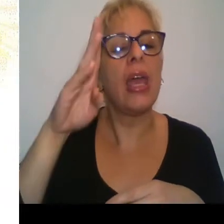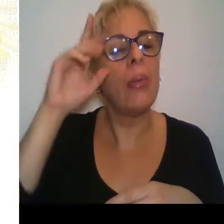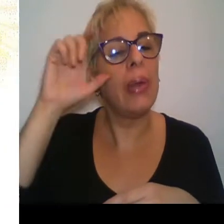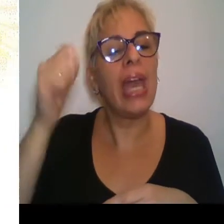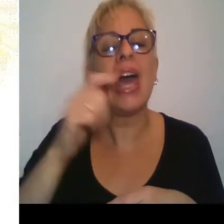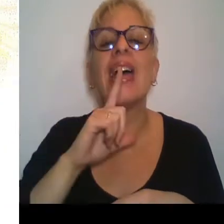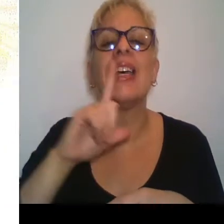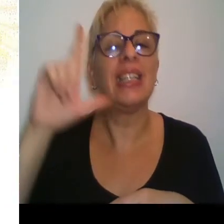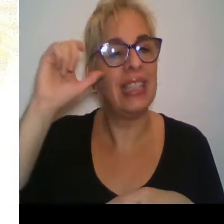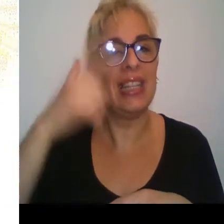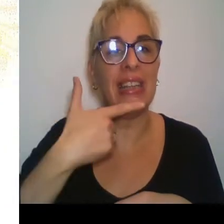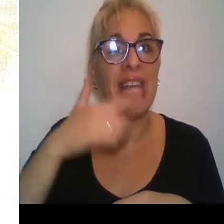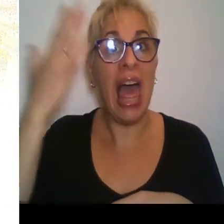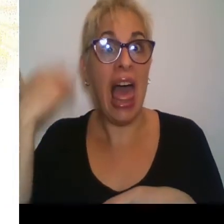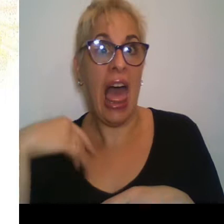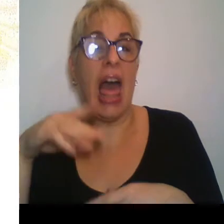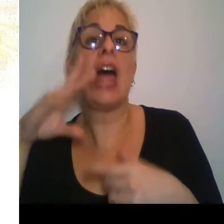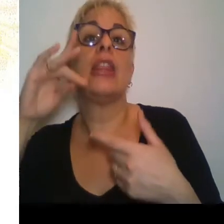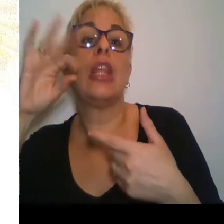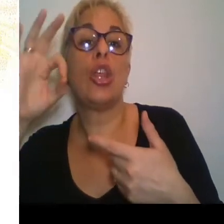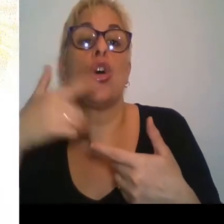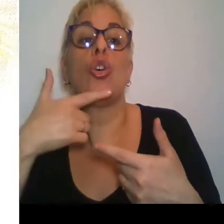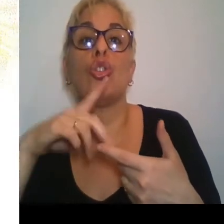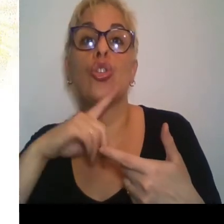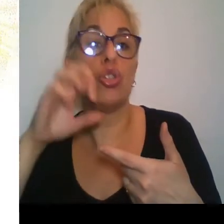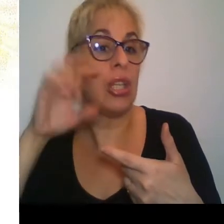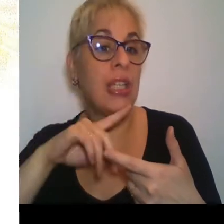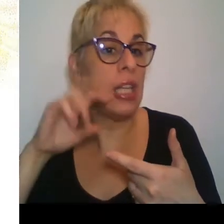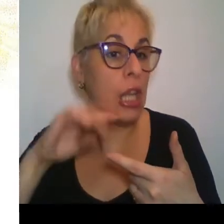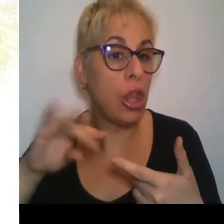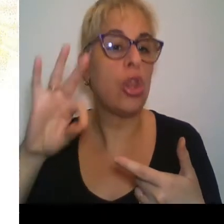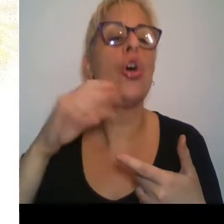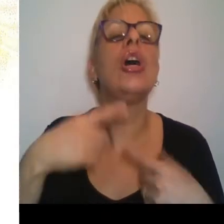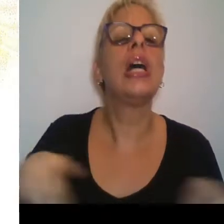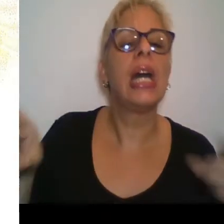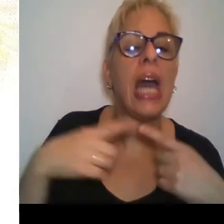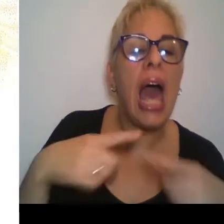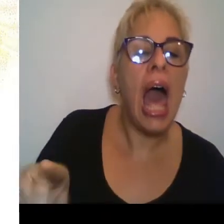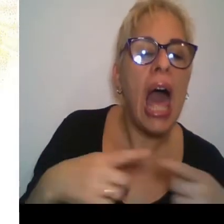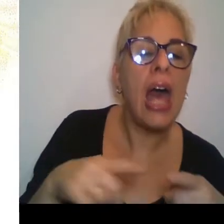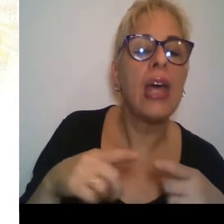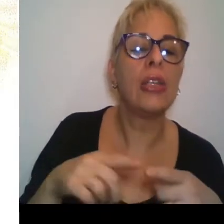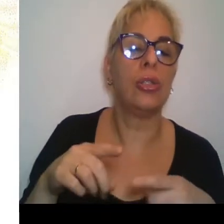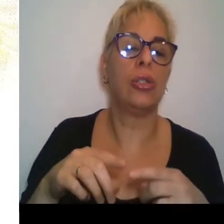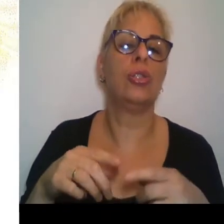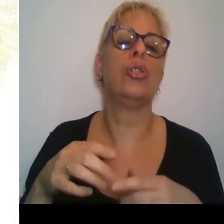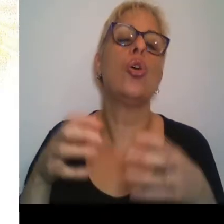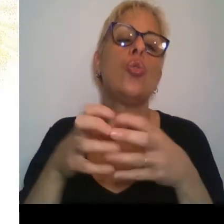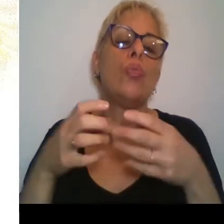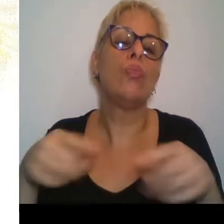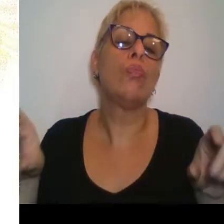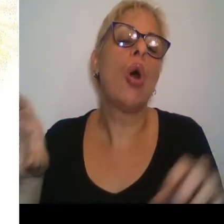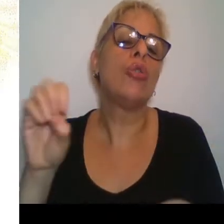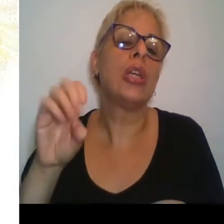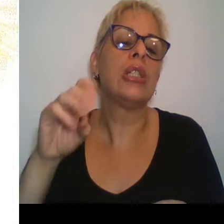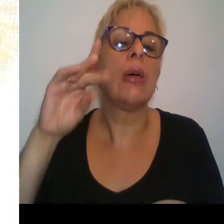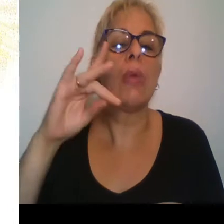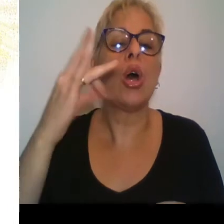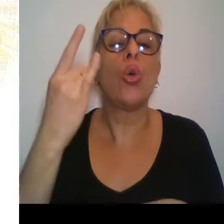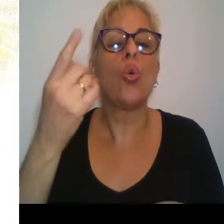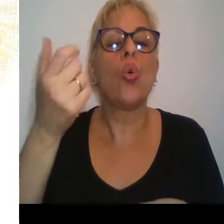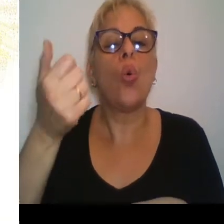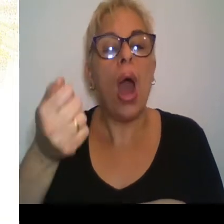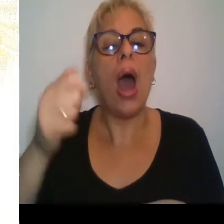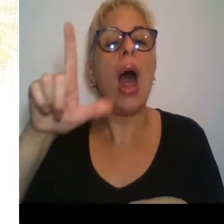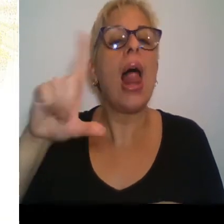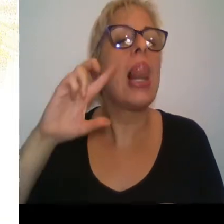Do sostenido trabajamos con la canción de Pretty Please de Dua Lipa. Quiero